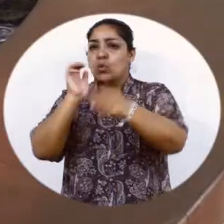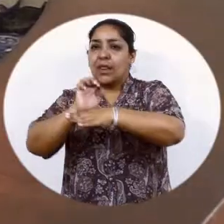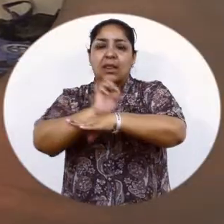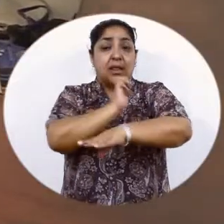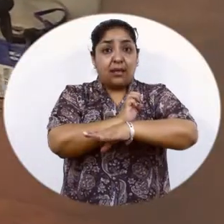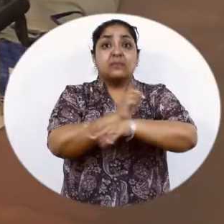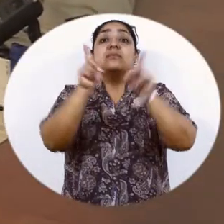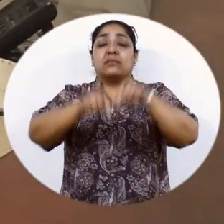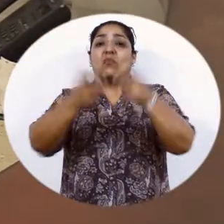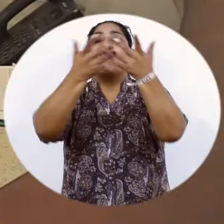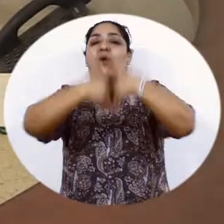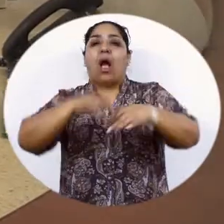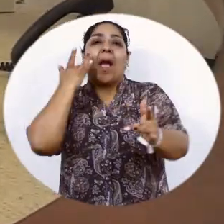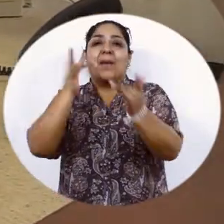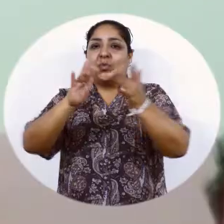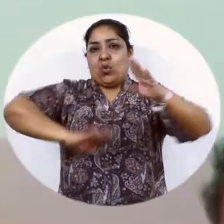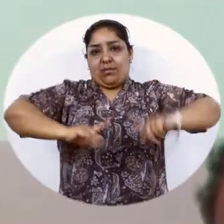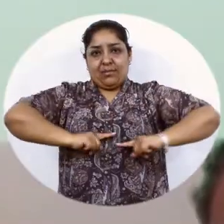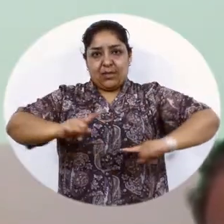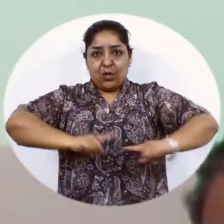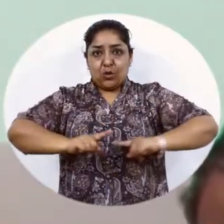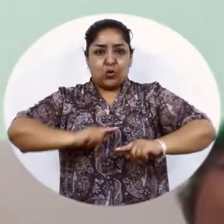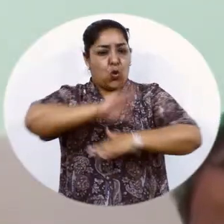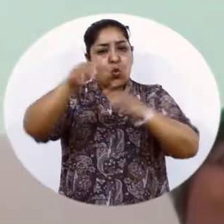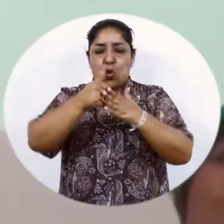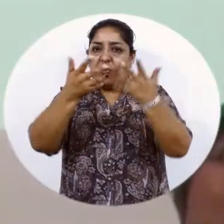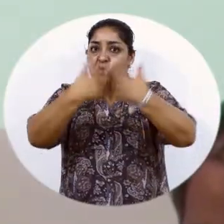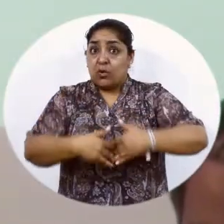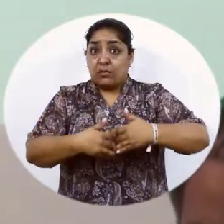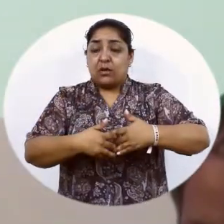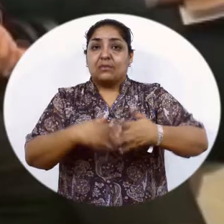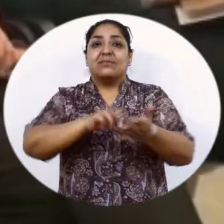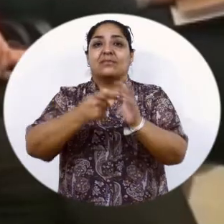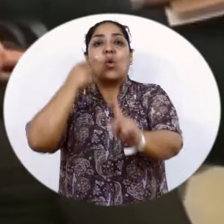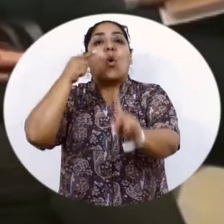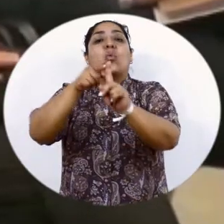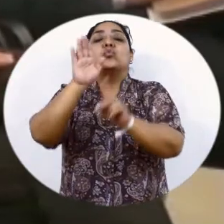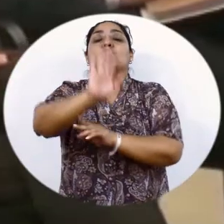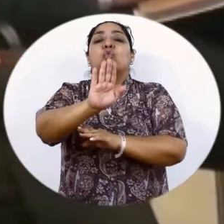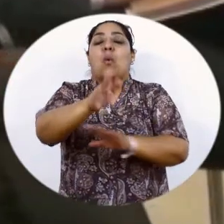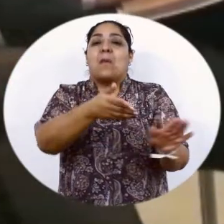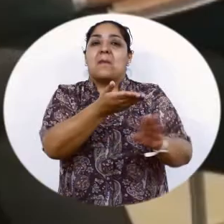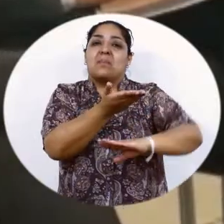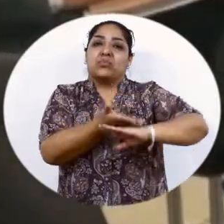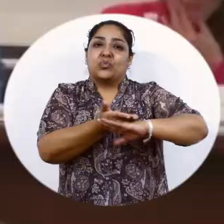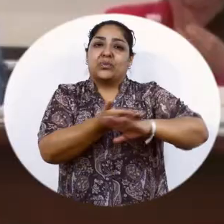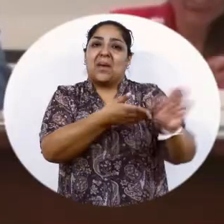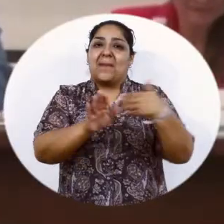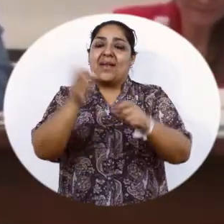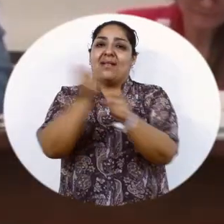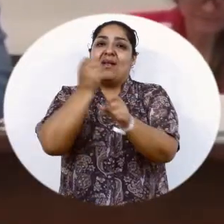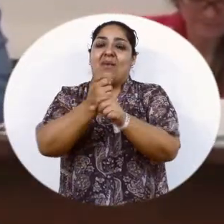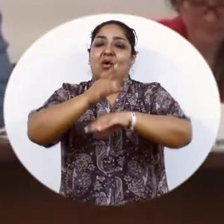las entidades en nariño y el buen funcionamiento administrativo de los prestadores del servicio son algunos de los objetivos propuestos en el plan de